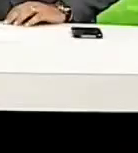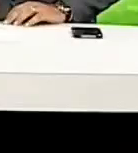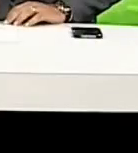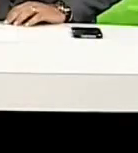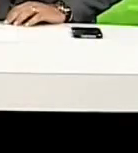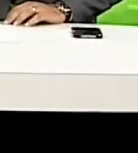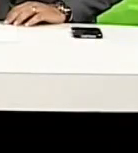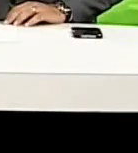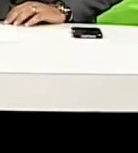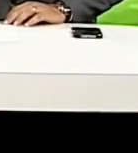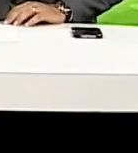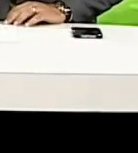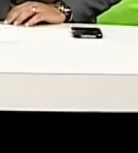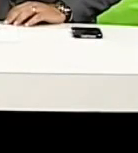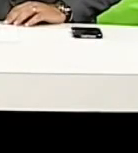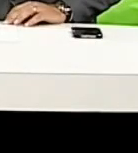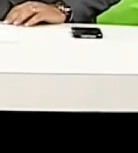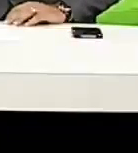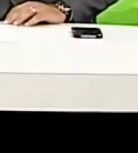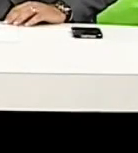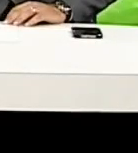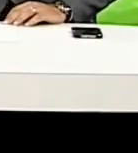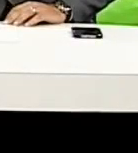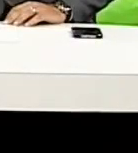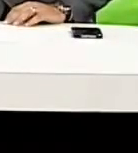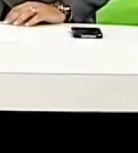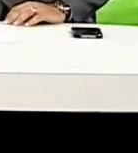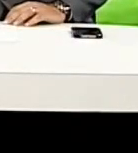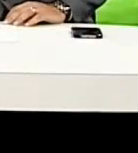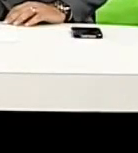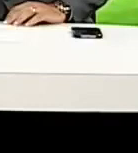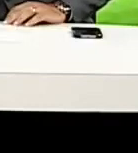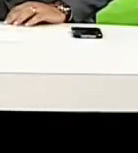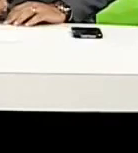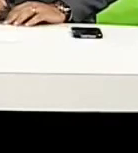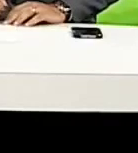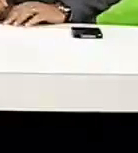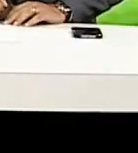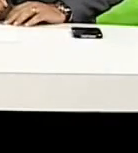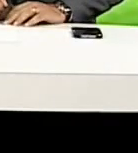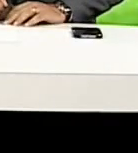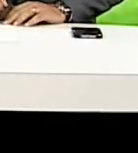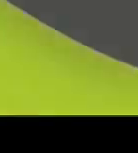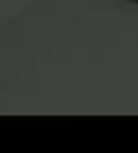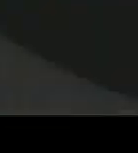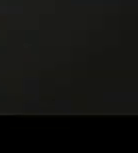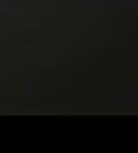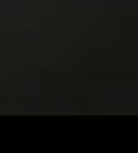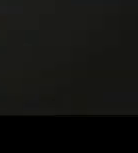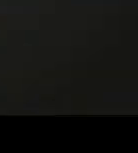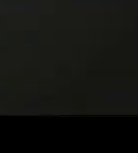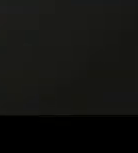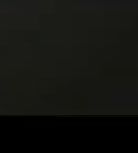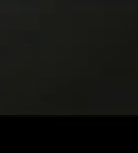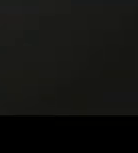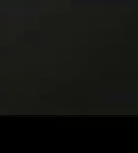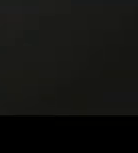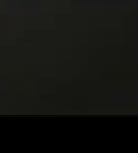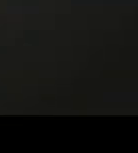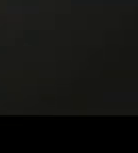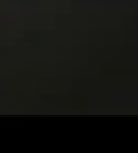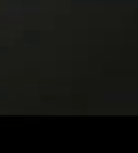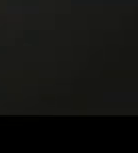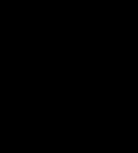revisar también lo que ha sucedido en el ámbito internacional. Hay mucho que repasar, incluso posibles transferencias. Esto y más se los contamos en Fanático. No se lo pierdan.